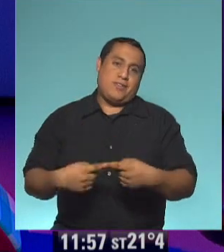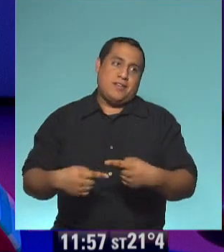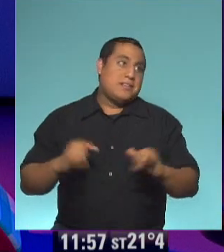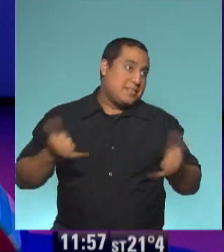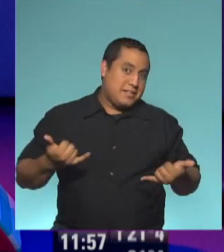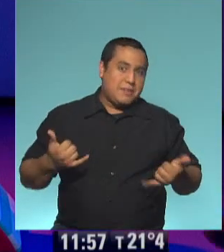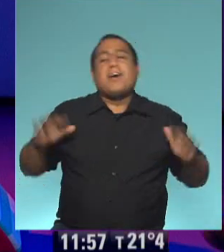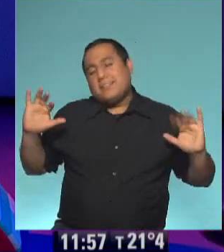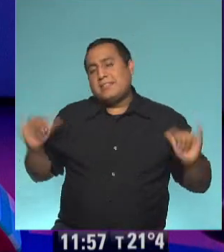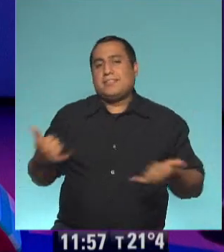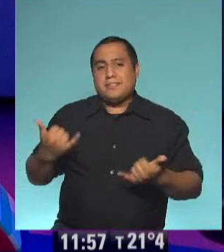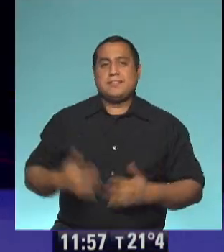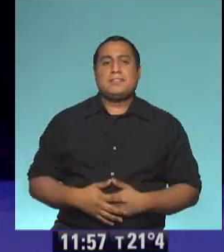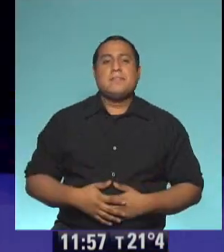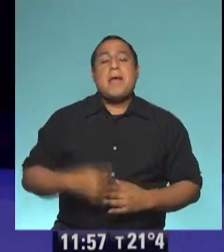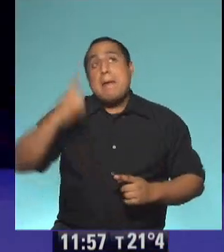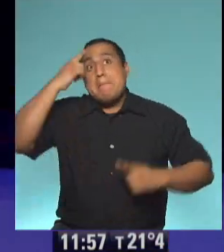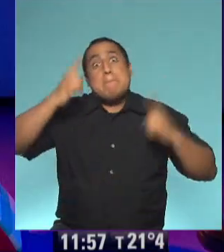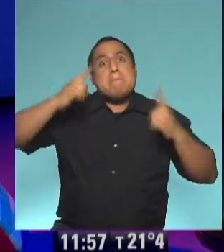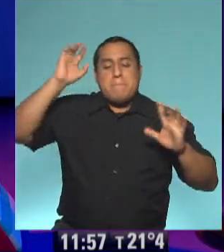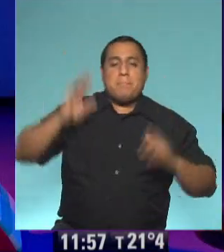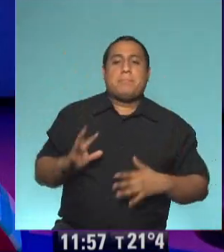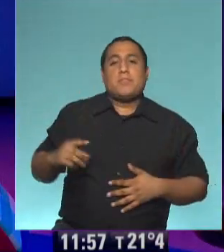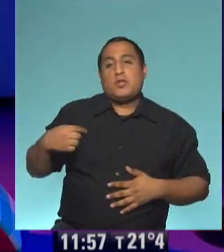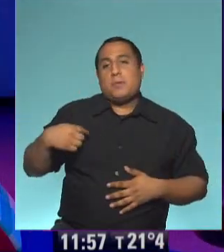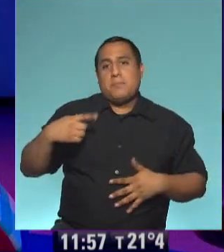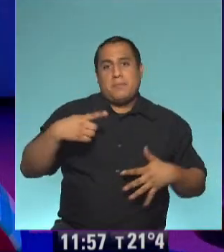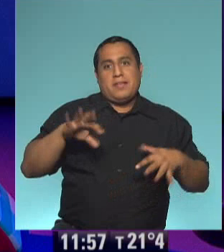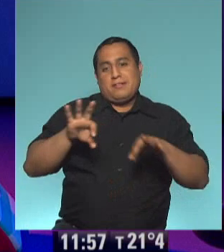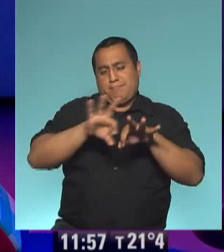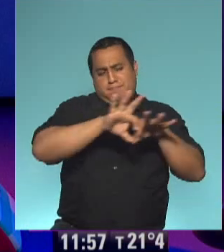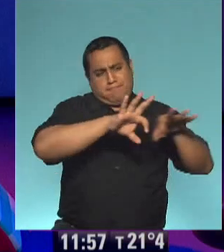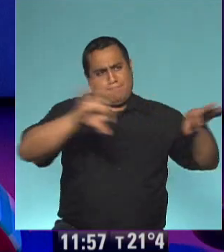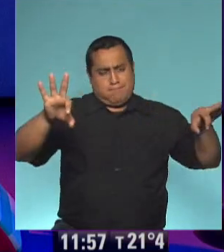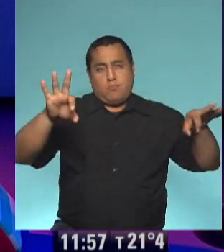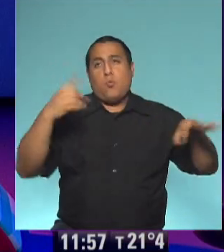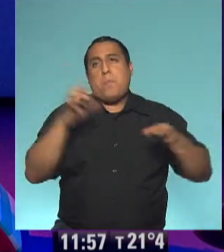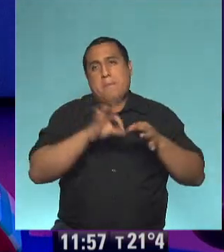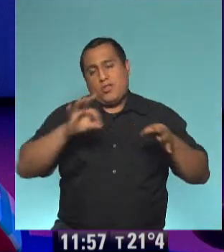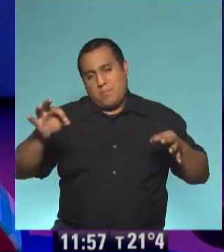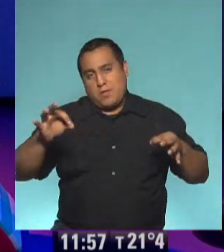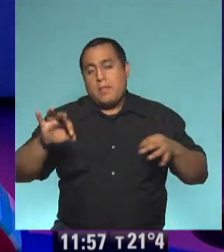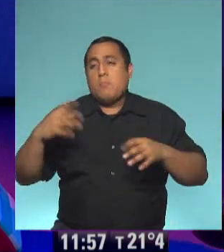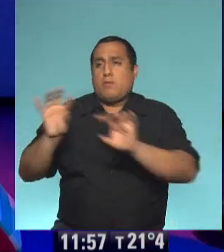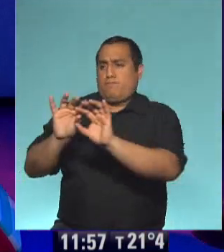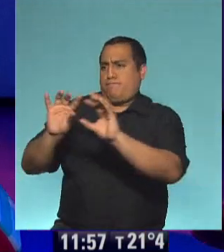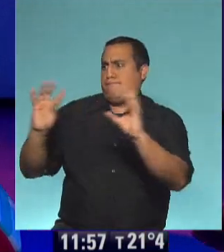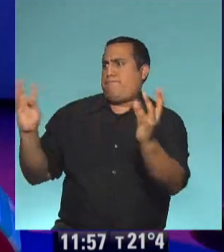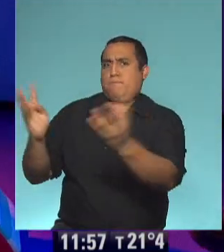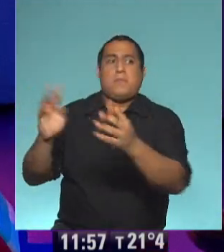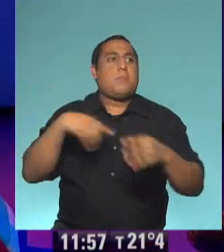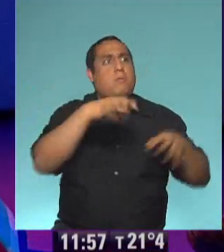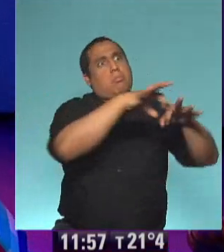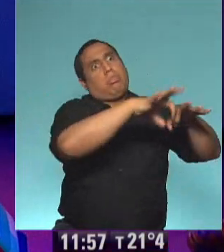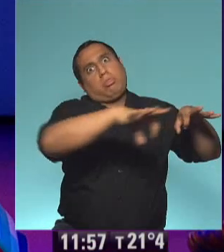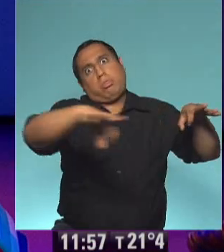eso? Dale. Bueno, hacemos teorías. Si primero fue una baguette muy larga, de 1 metro y medio. Después ella hizo una rosca más larga, él hizo una baguette